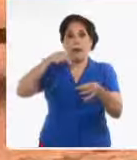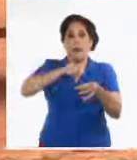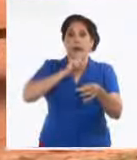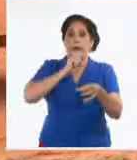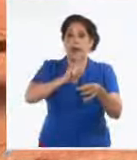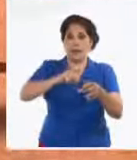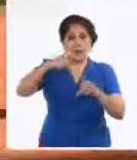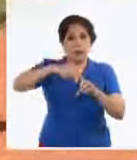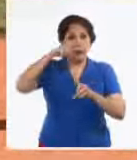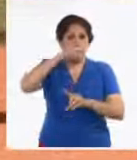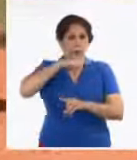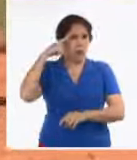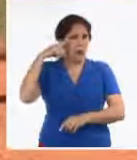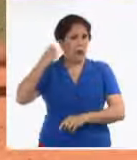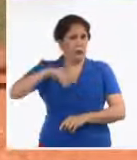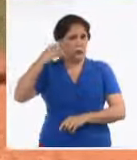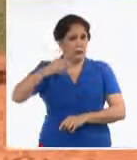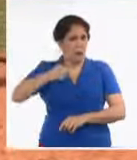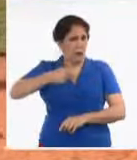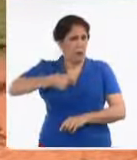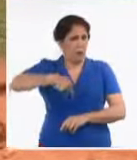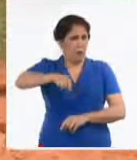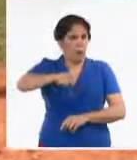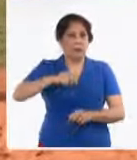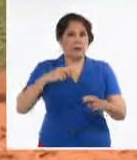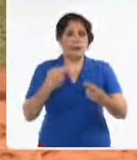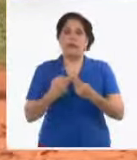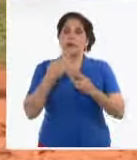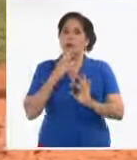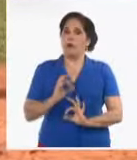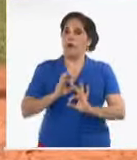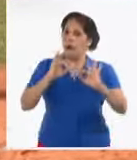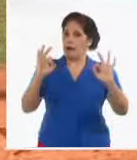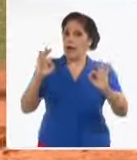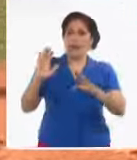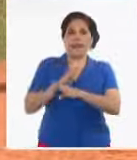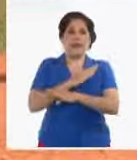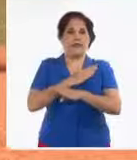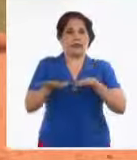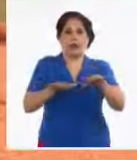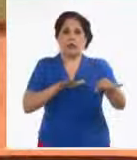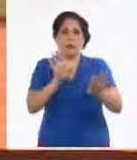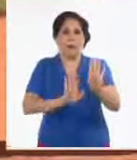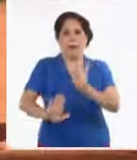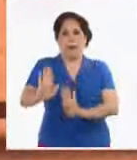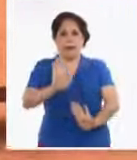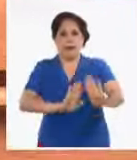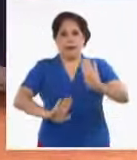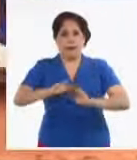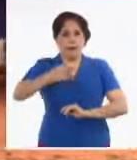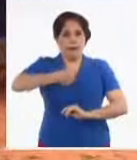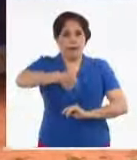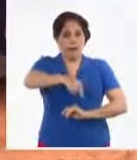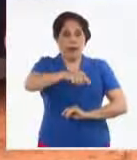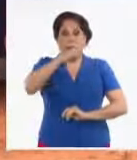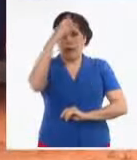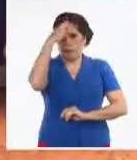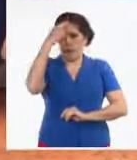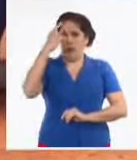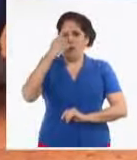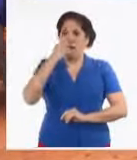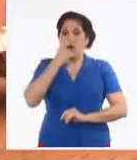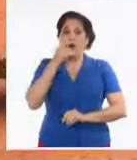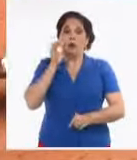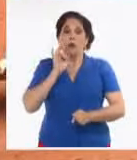técnicos que les servirán de sustento para ejecutar con calidad las diferentes acciones defensivas durante el premundial de Santo Domingo, que comienza